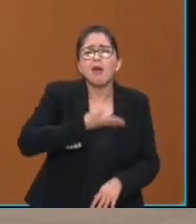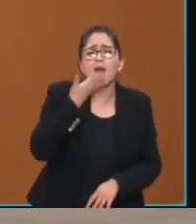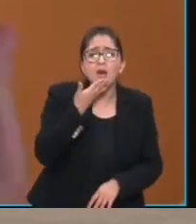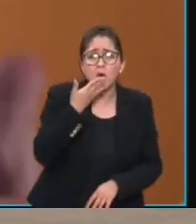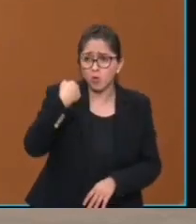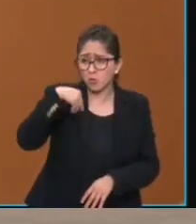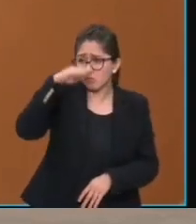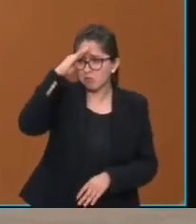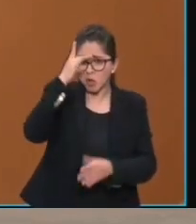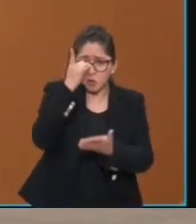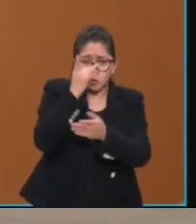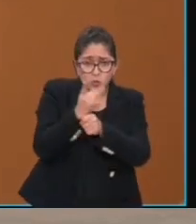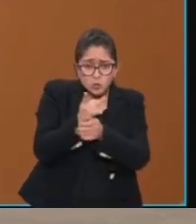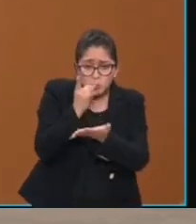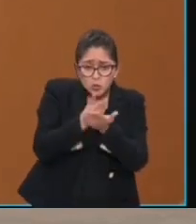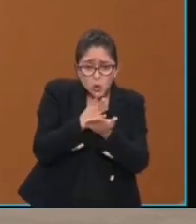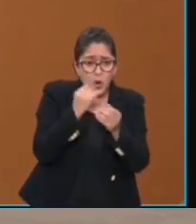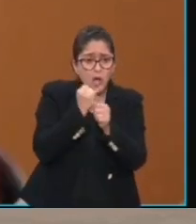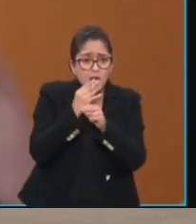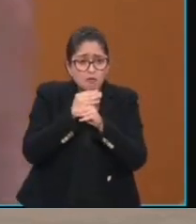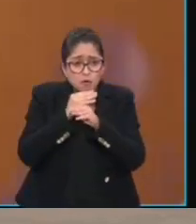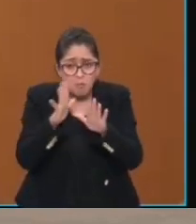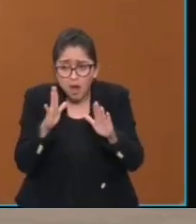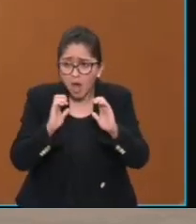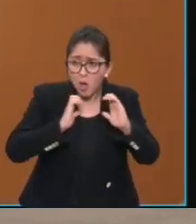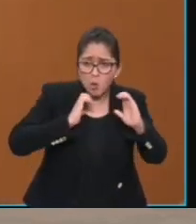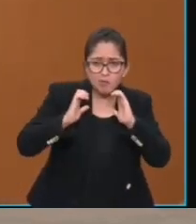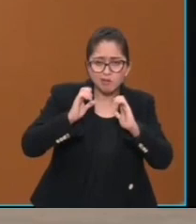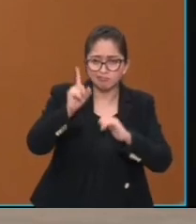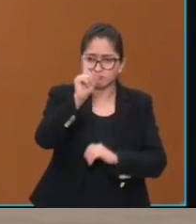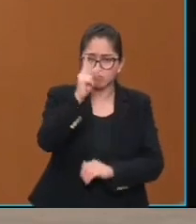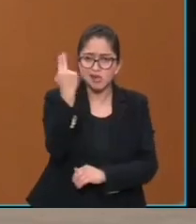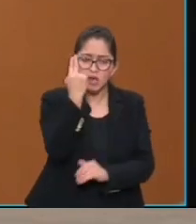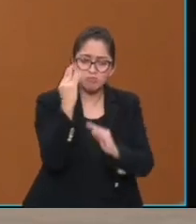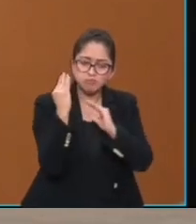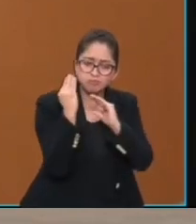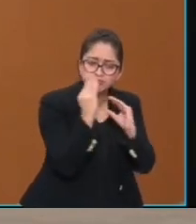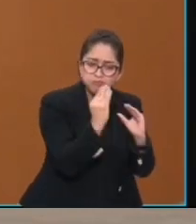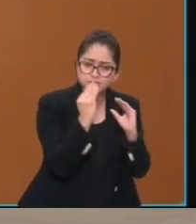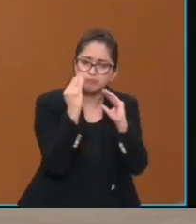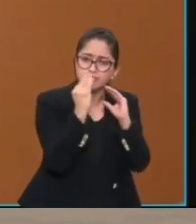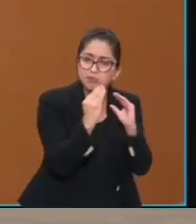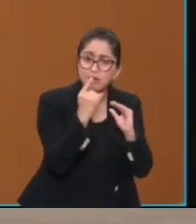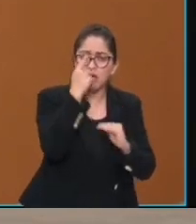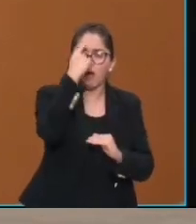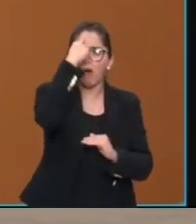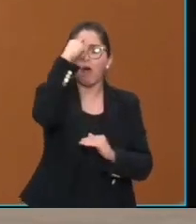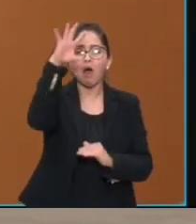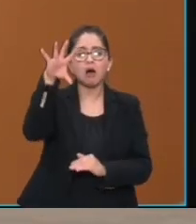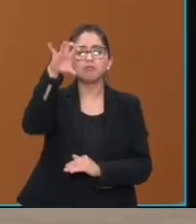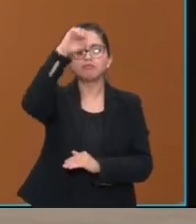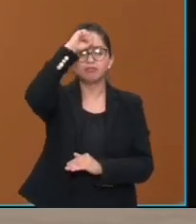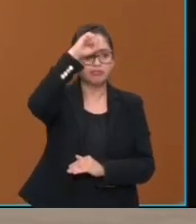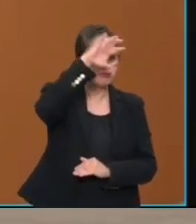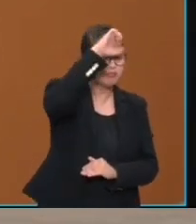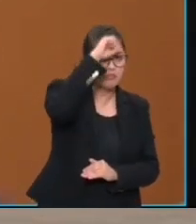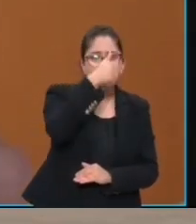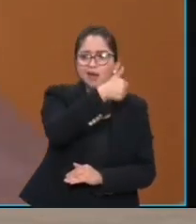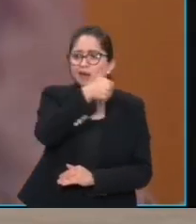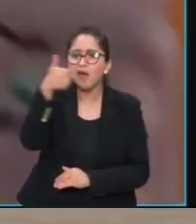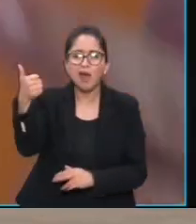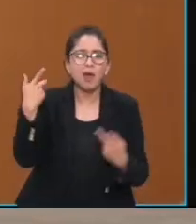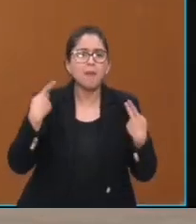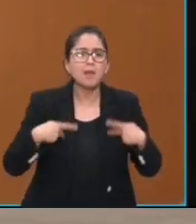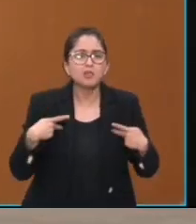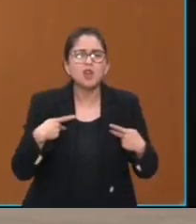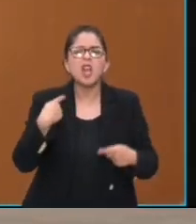informar o comunicar, se necesita formar, necesitamos ser conscientes cada uno de nosotros de lo